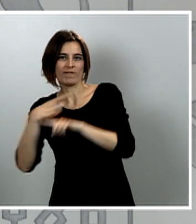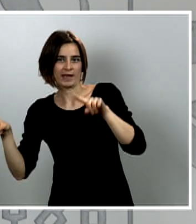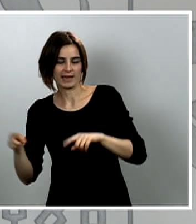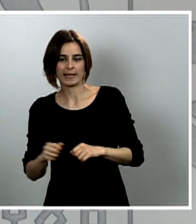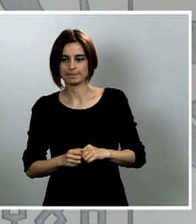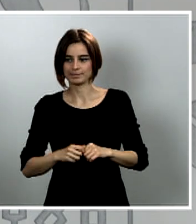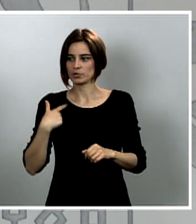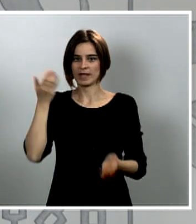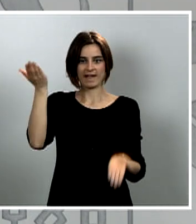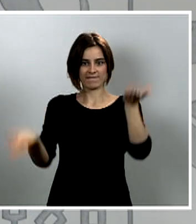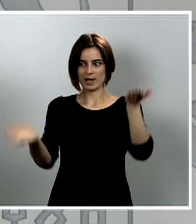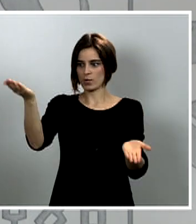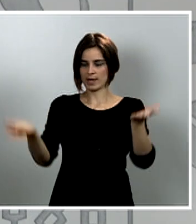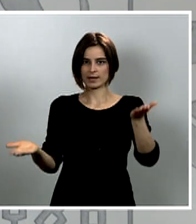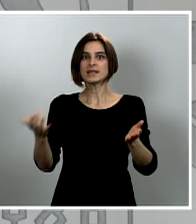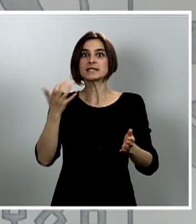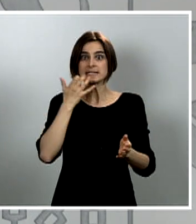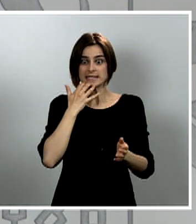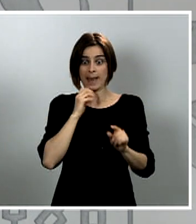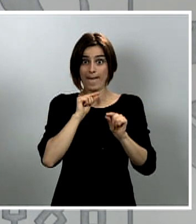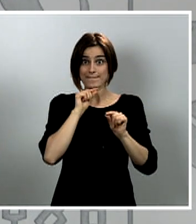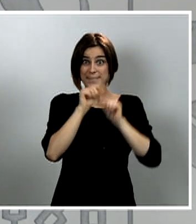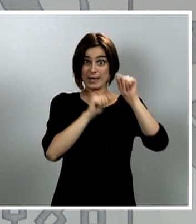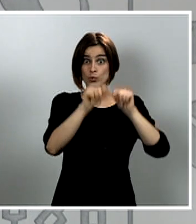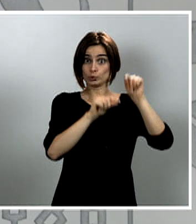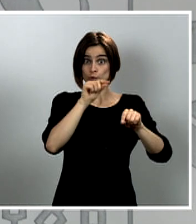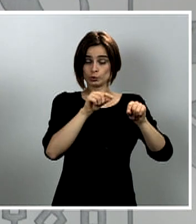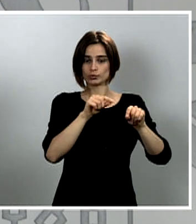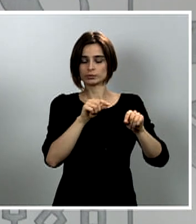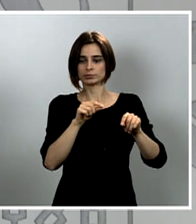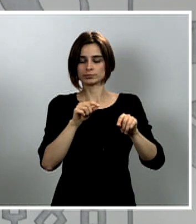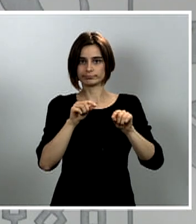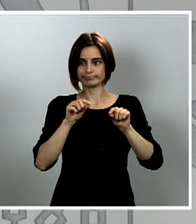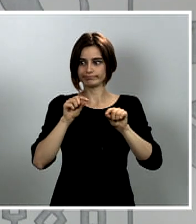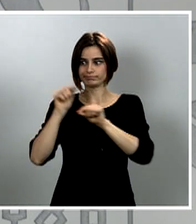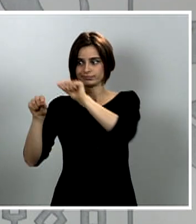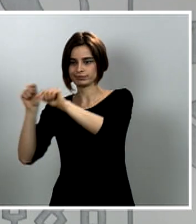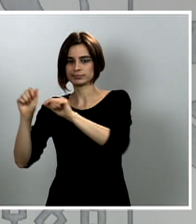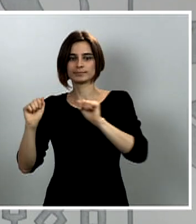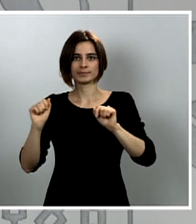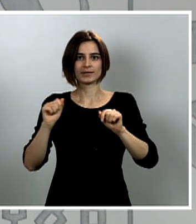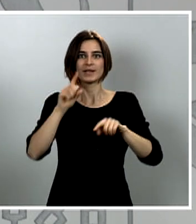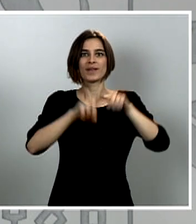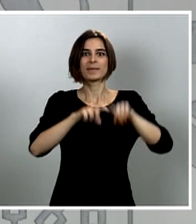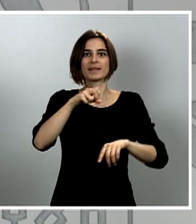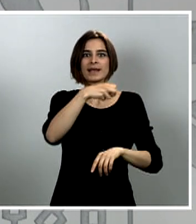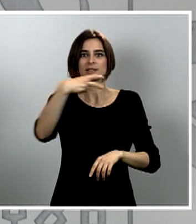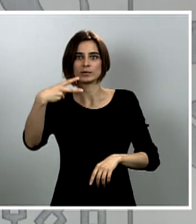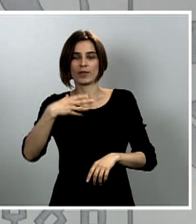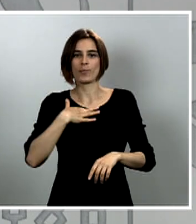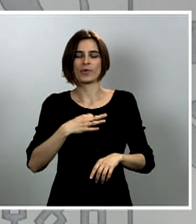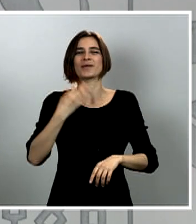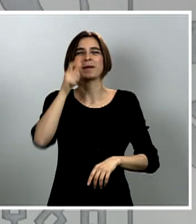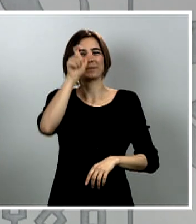la carga del virus, si el resultado final curado o fallecido, hay diferentes puntos finales que se